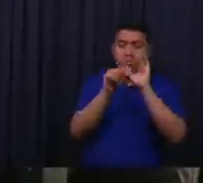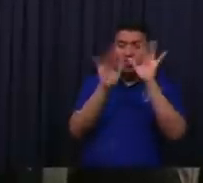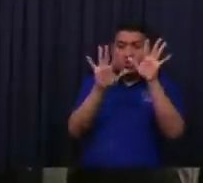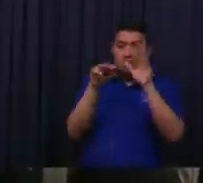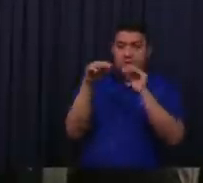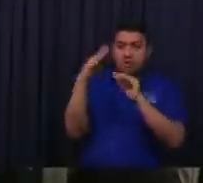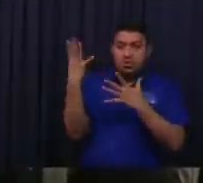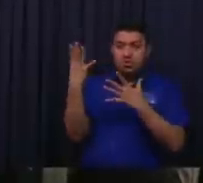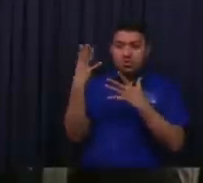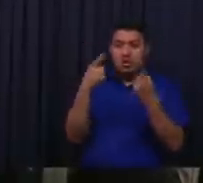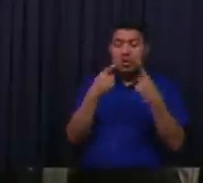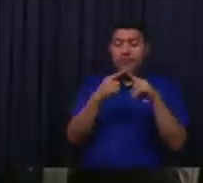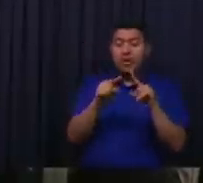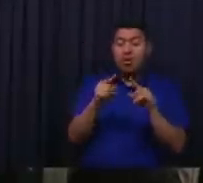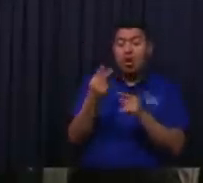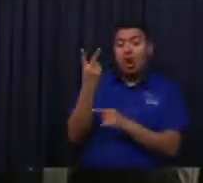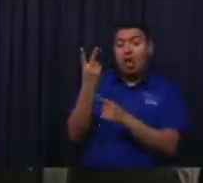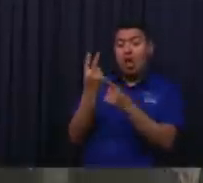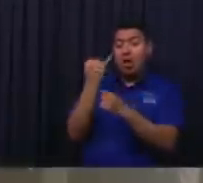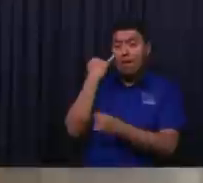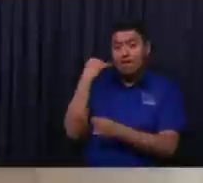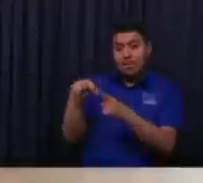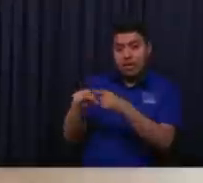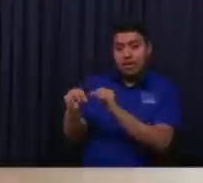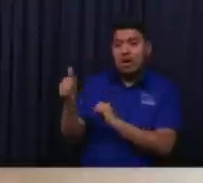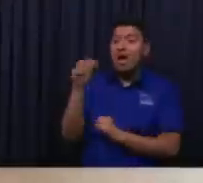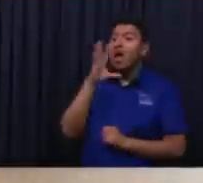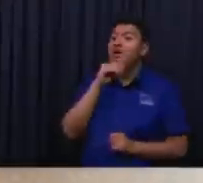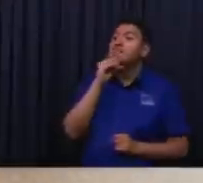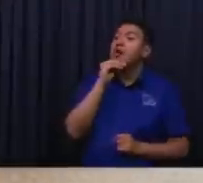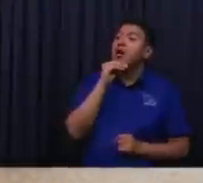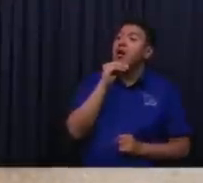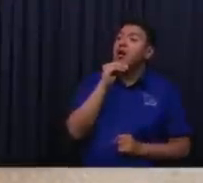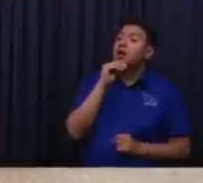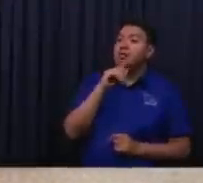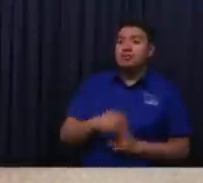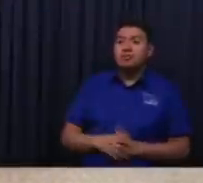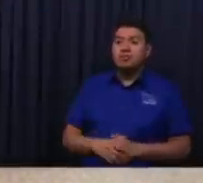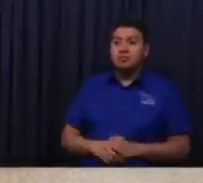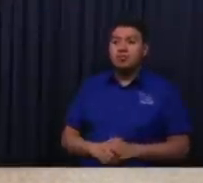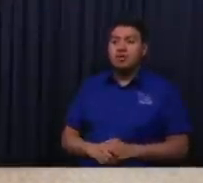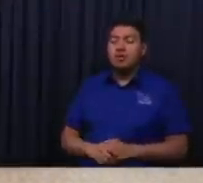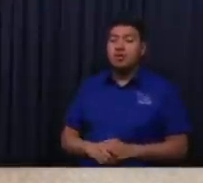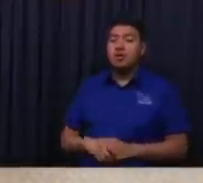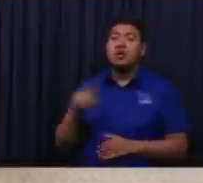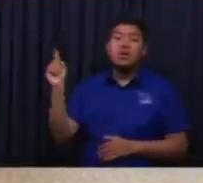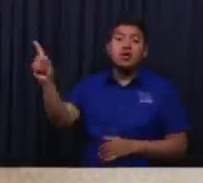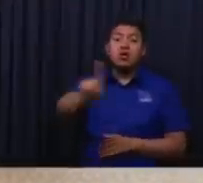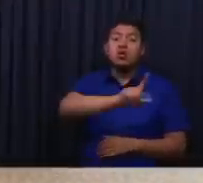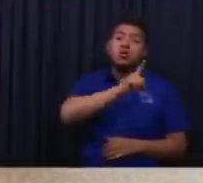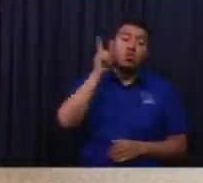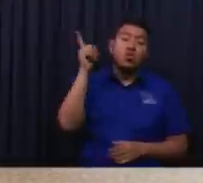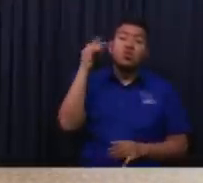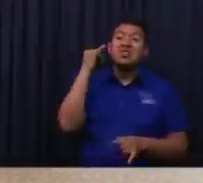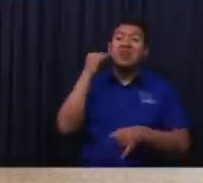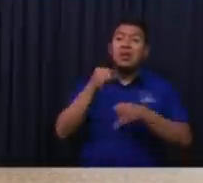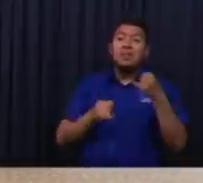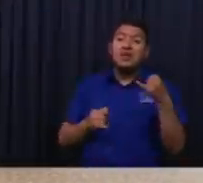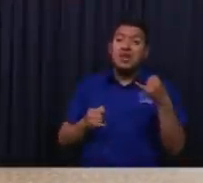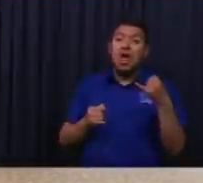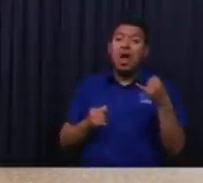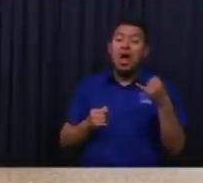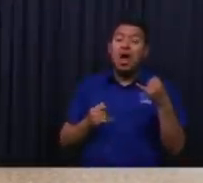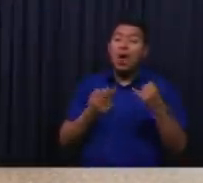la viña, porque parecería ser como que todo termina en la vida del cristiano con